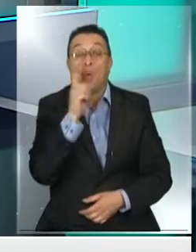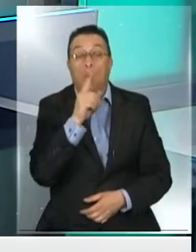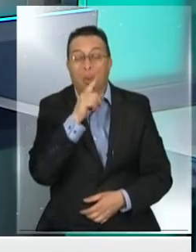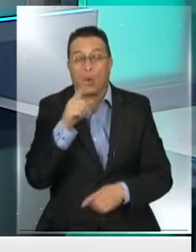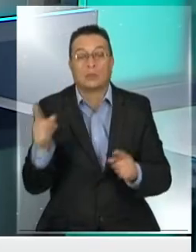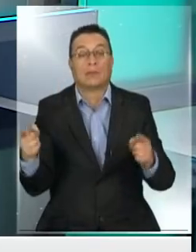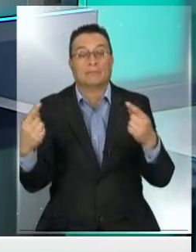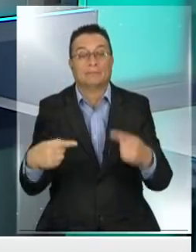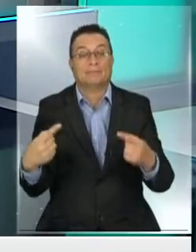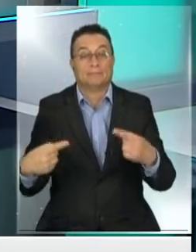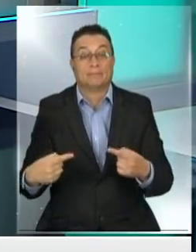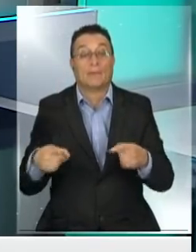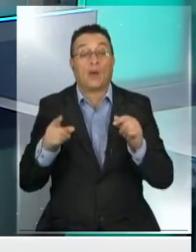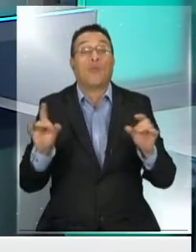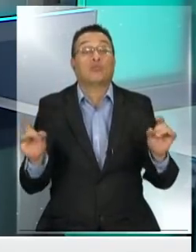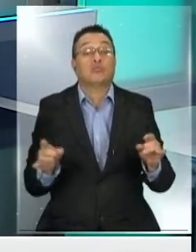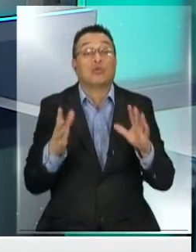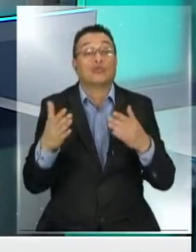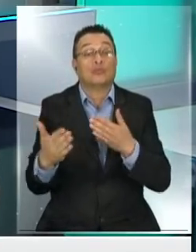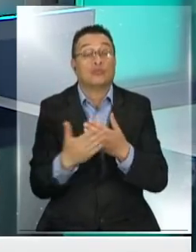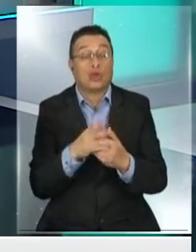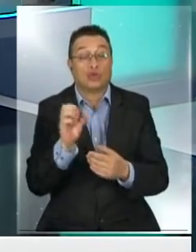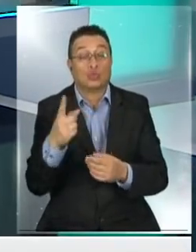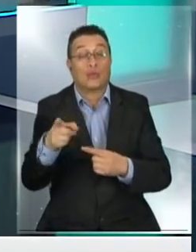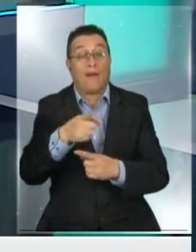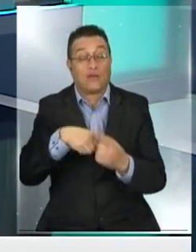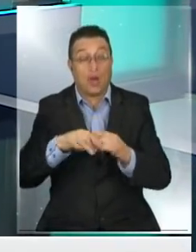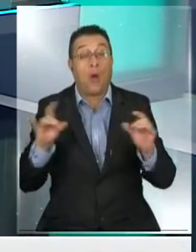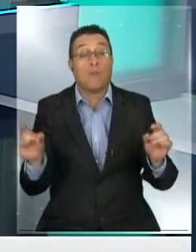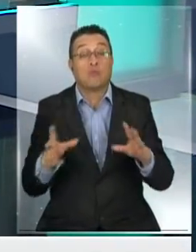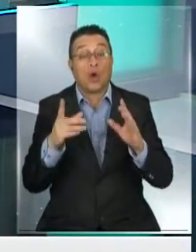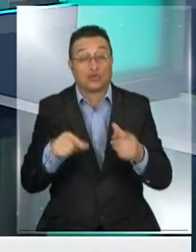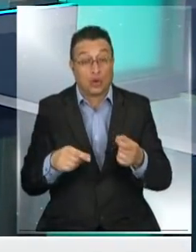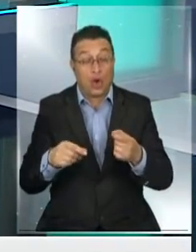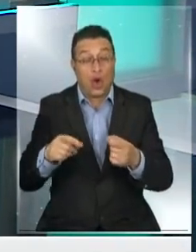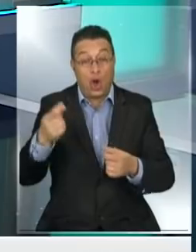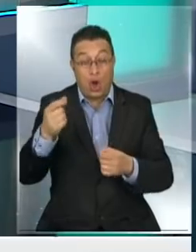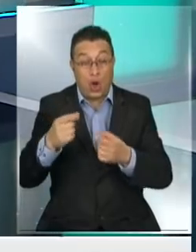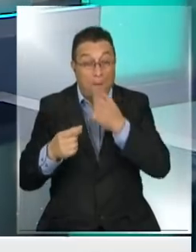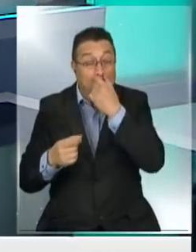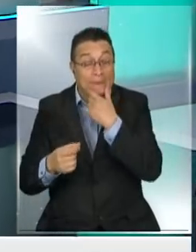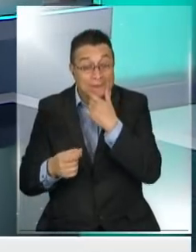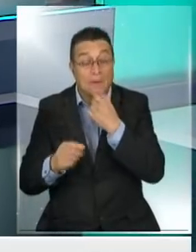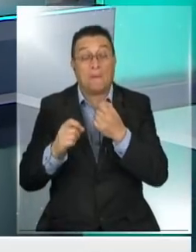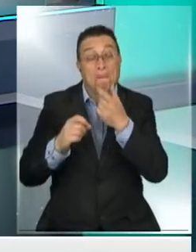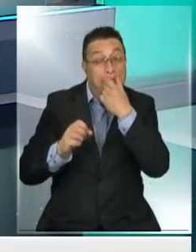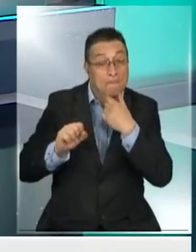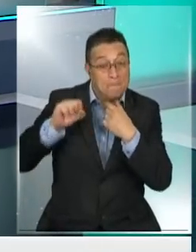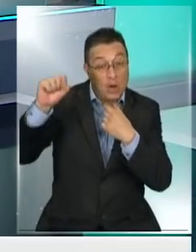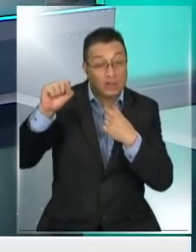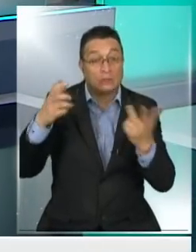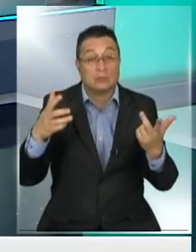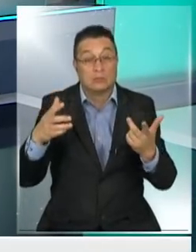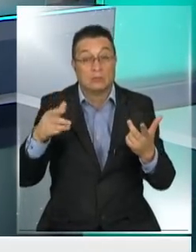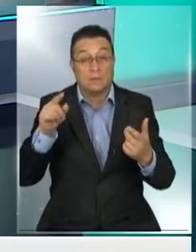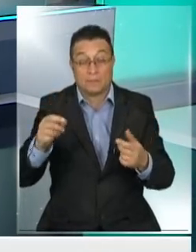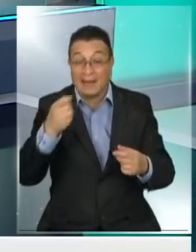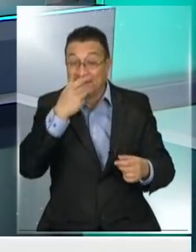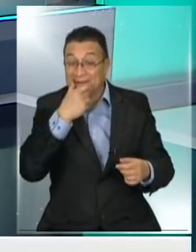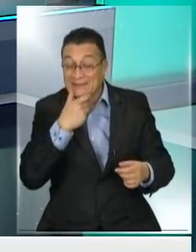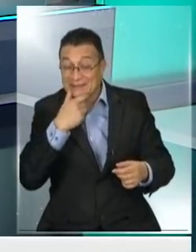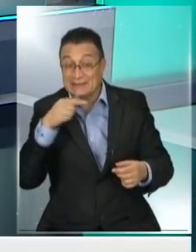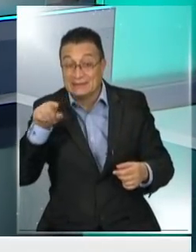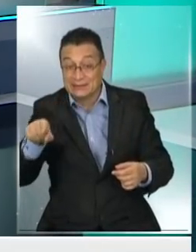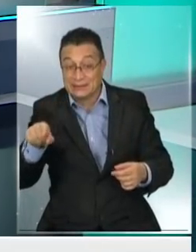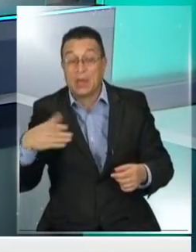esta última presentación también de un hipotético escenario de segunda vuelta si compitieran Sebastián Sichel con Gabriel Boric. Sichel pasa